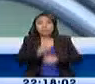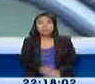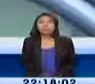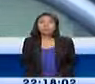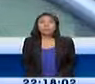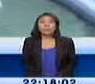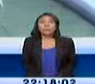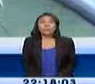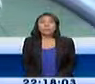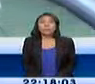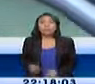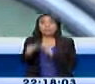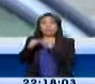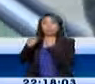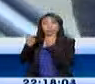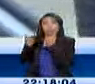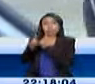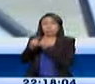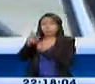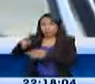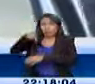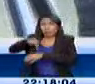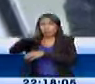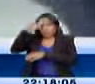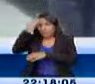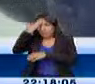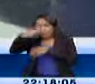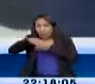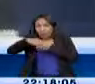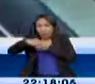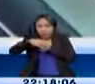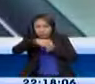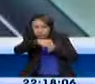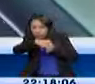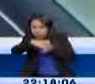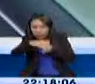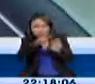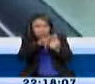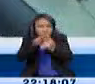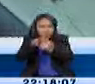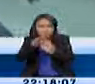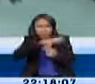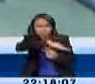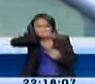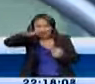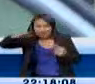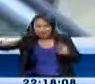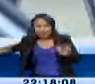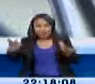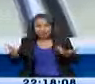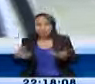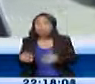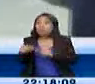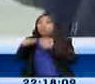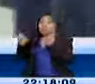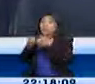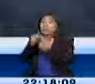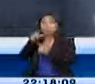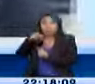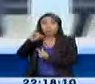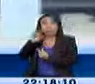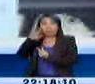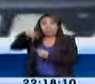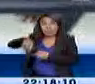miembros de la Asociación de Guías de Alta Montaña del Perú y efectivos del Grupo de Intervención y Rescate, GIR, de Ecuador.